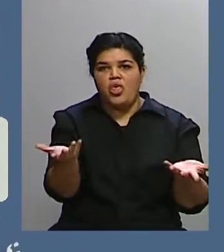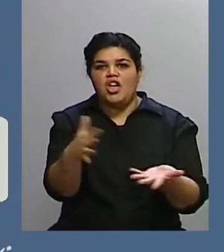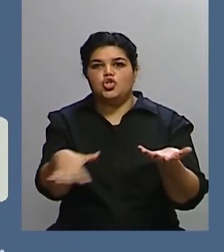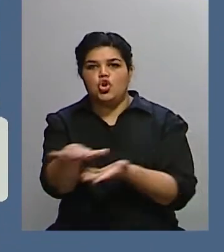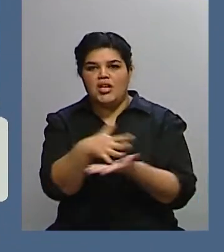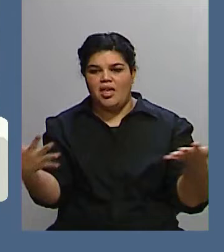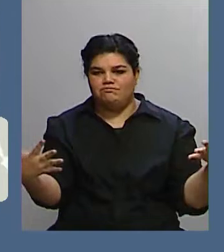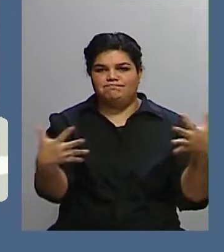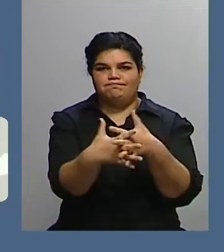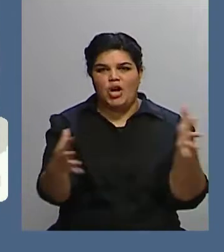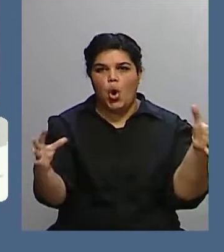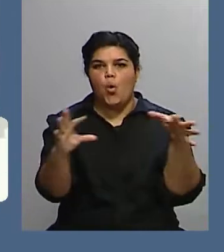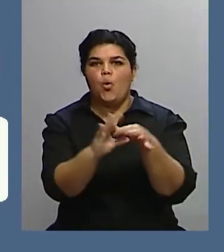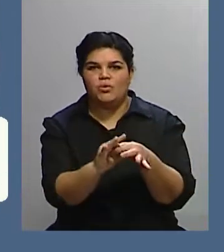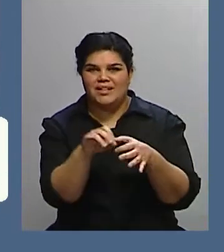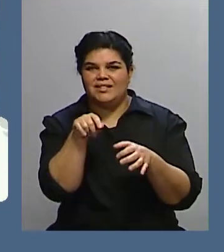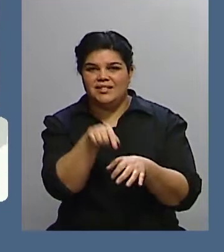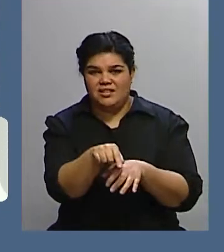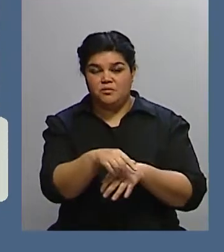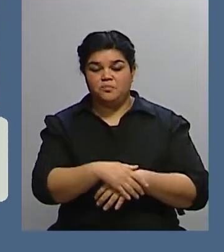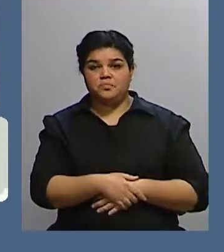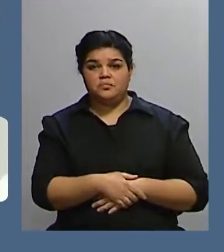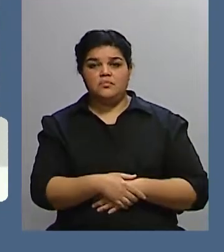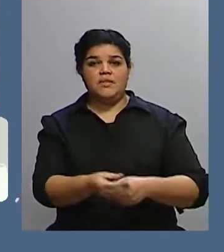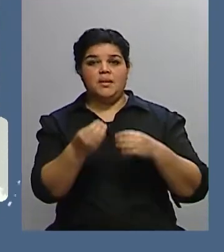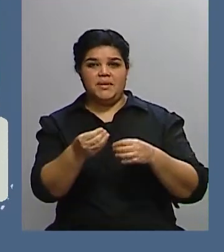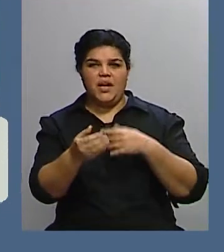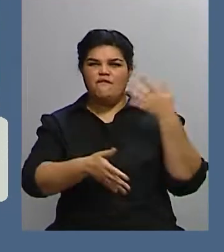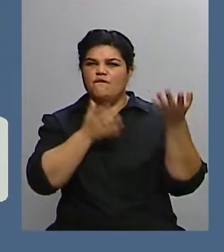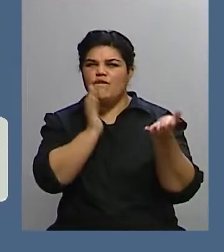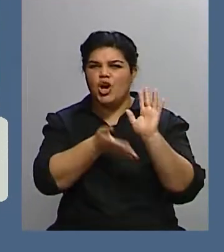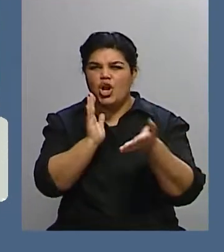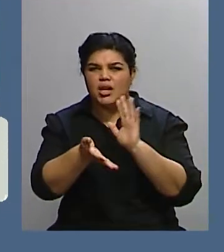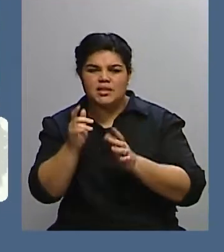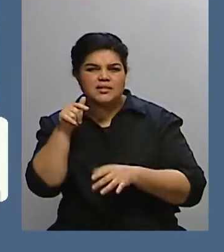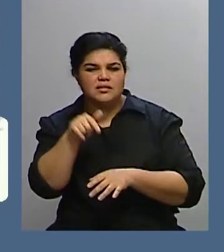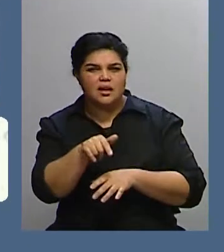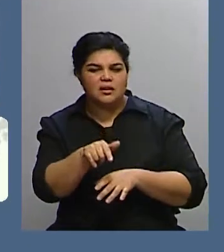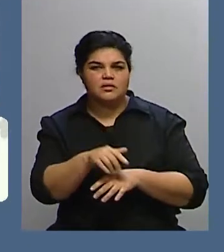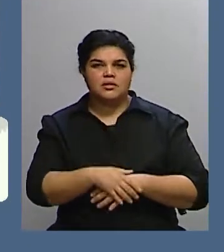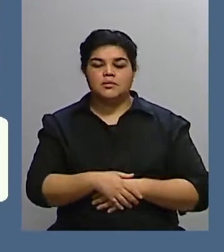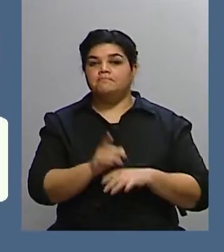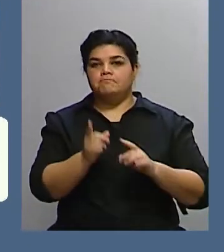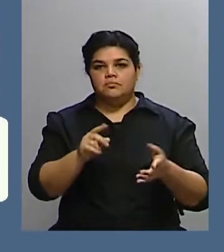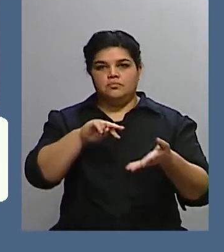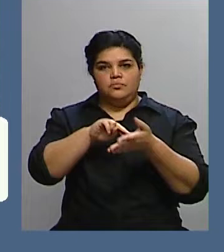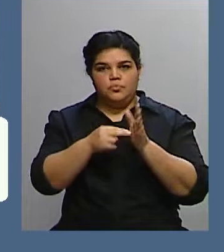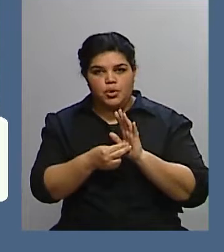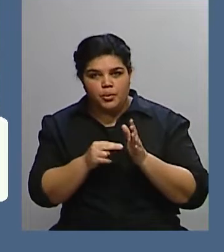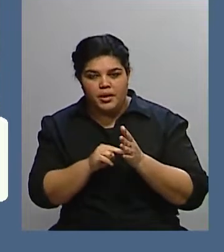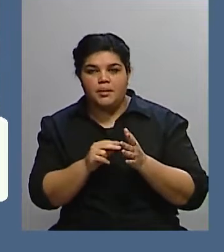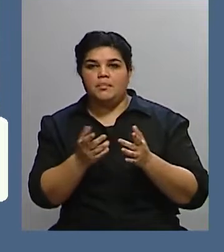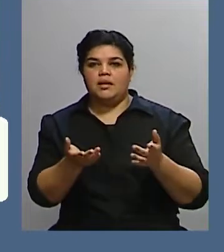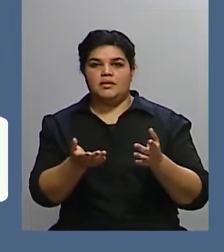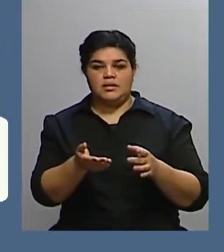común inequitativa. Entonces, la violencia, por cierto, estos hechos y las dificultades